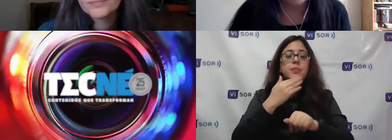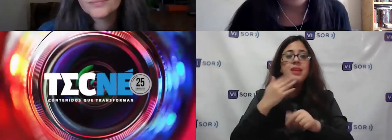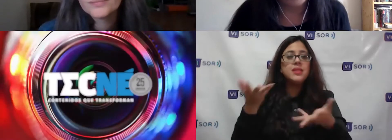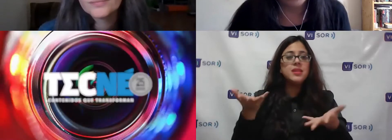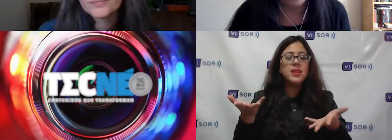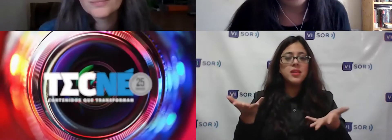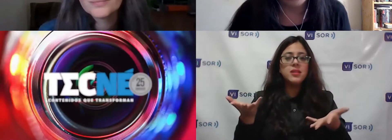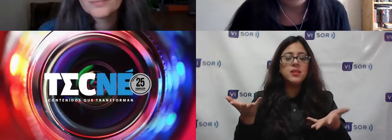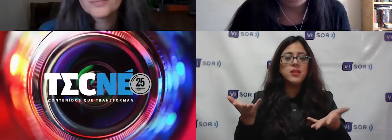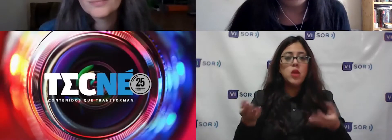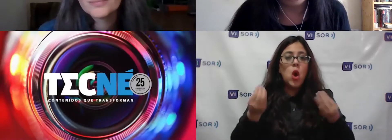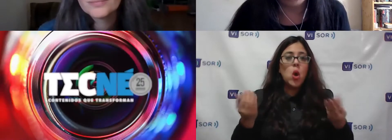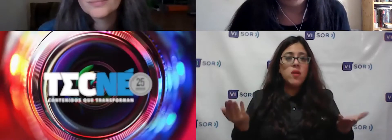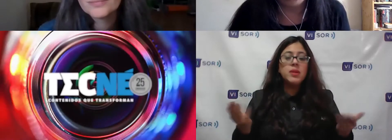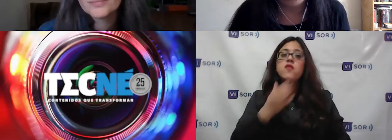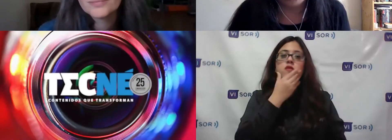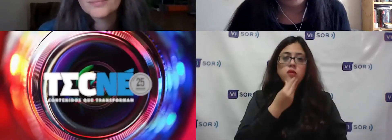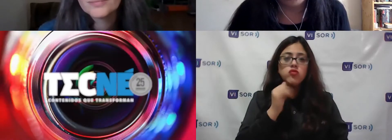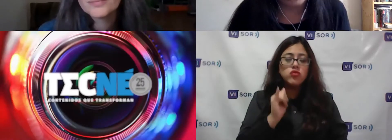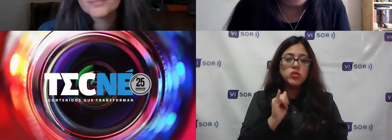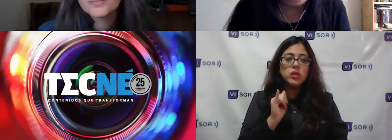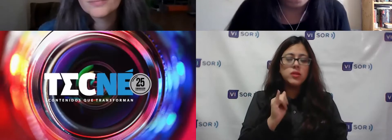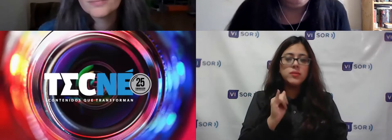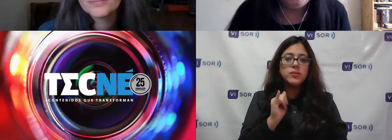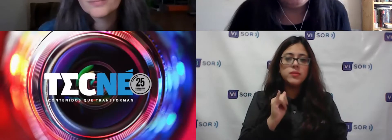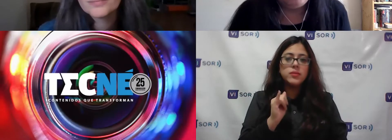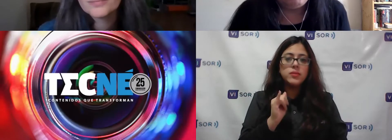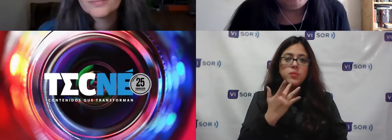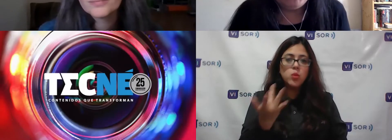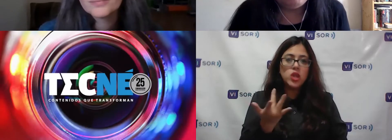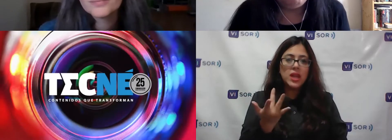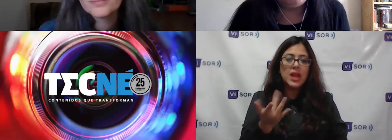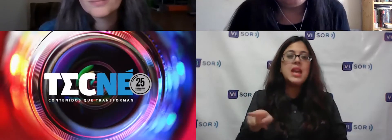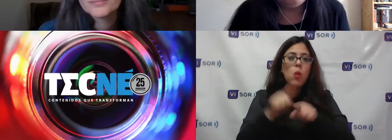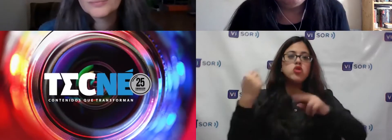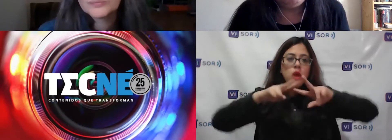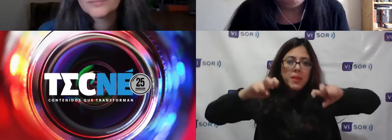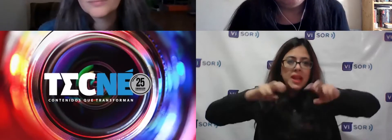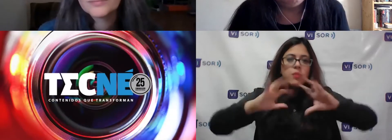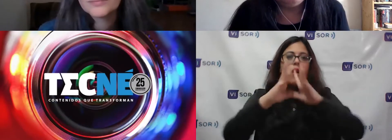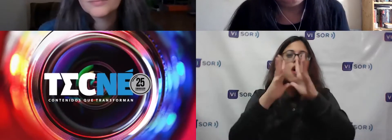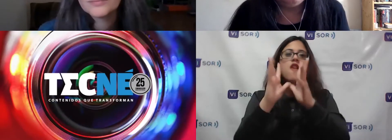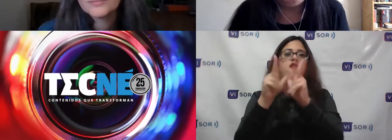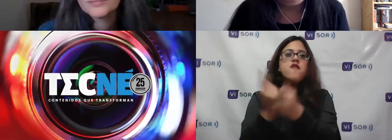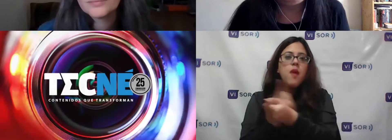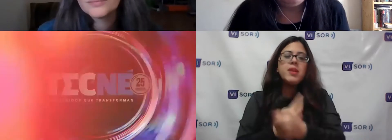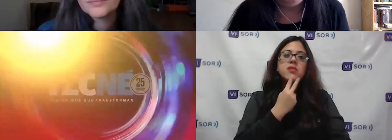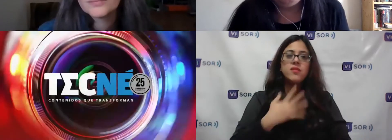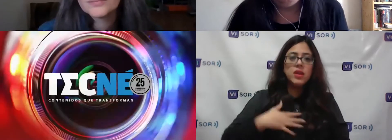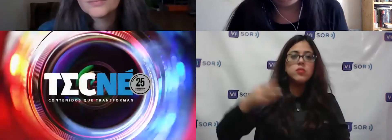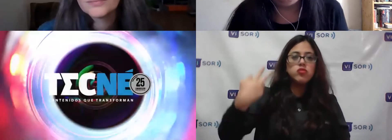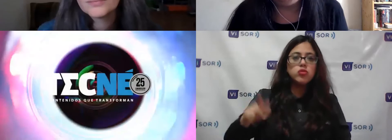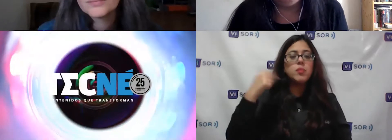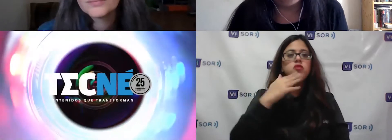obviamente bella porque a su vida familiar también pero sobre todo una película que me hizo que